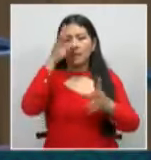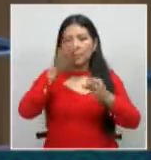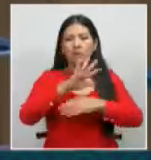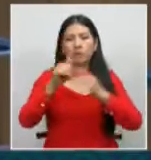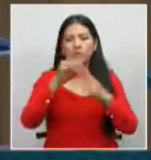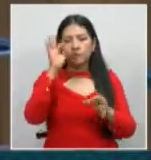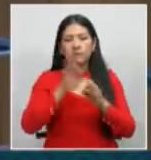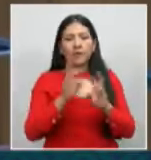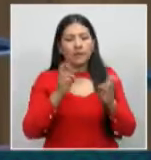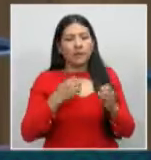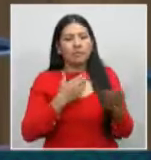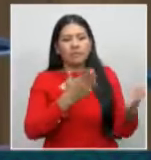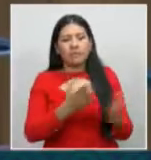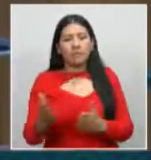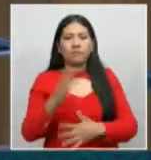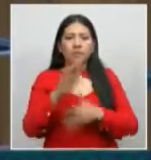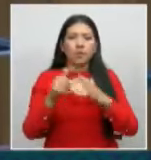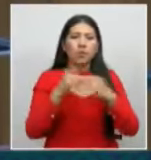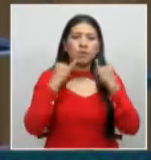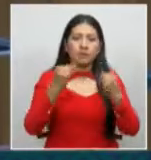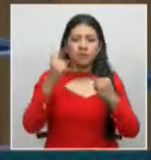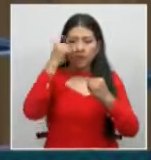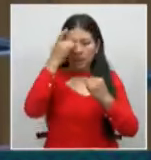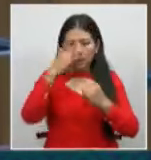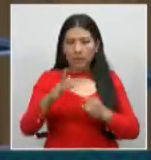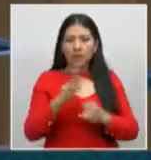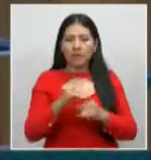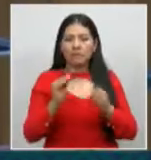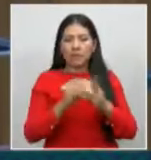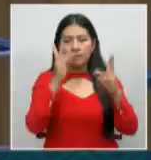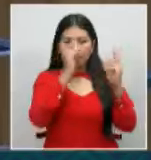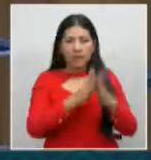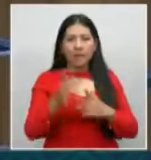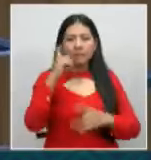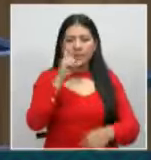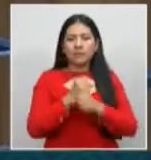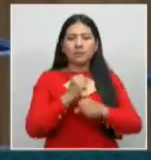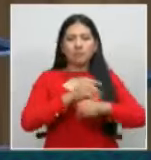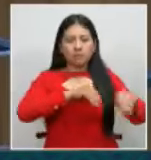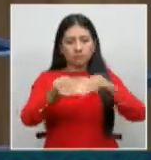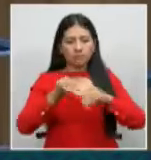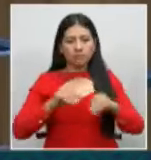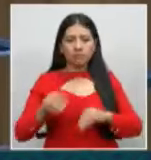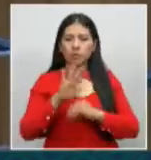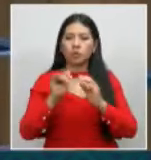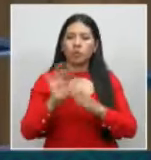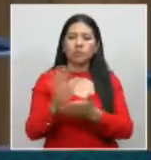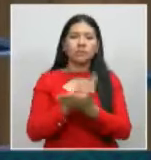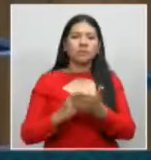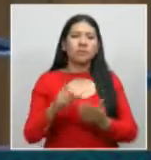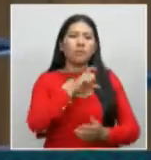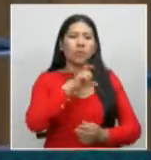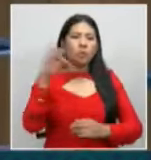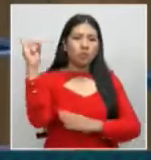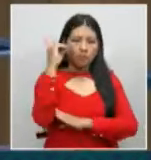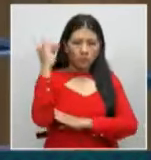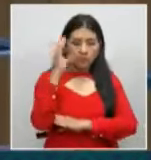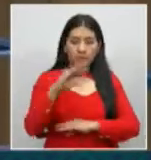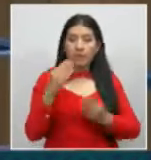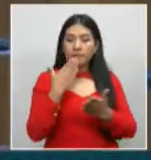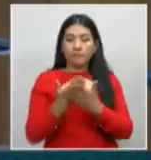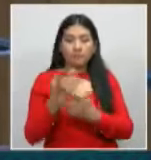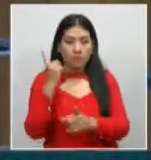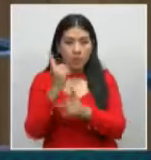justicia. Se están elaborando los informes de inteligencia, los planes de operaciones por parte de la policía boliviana y si hay todas las